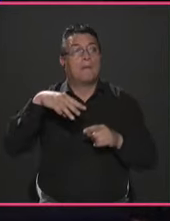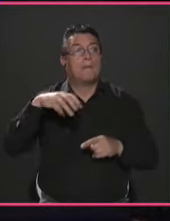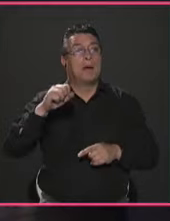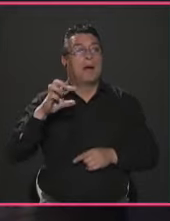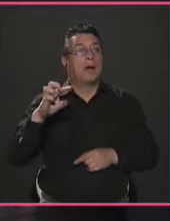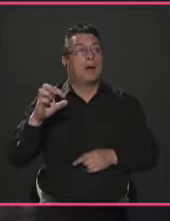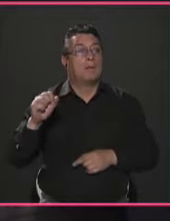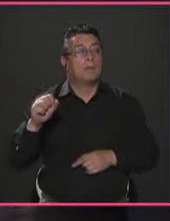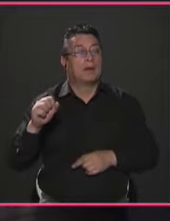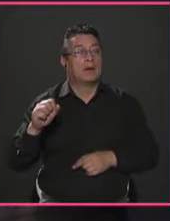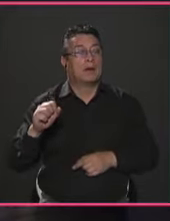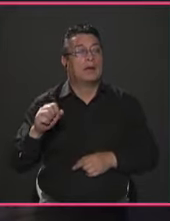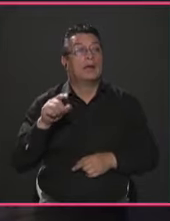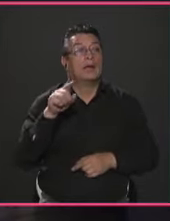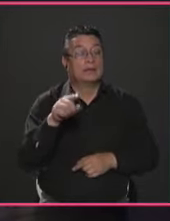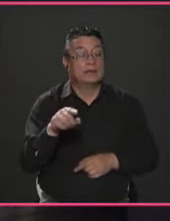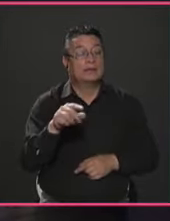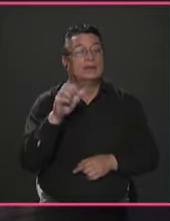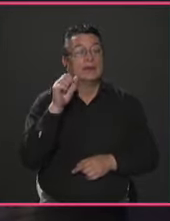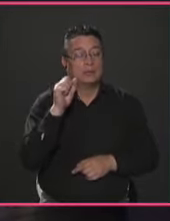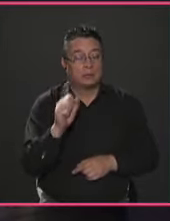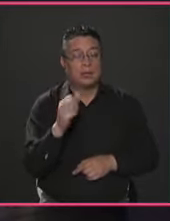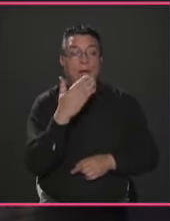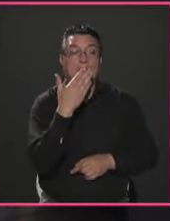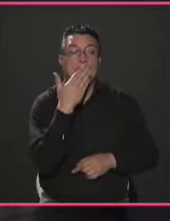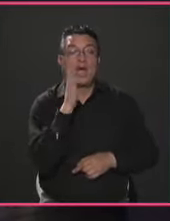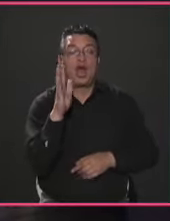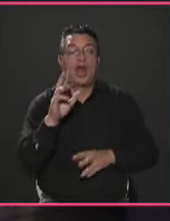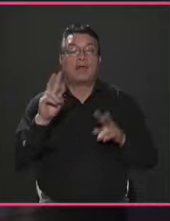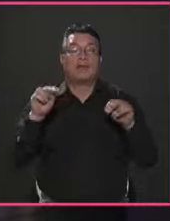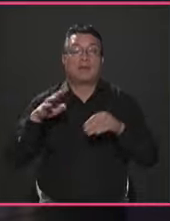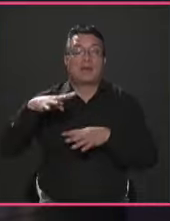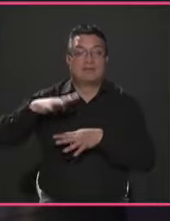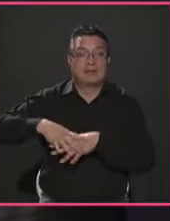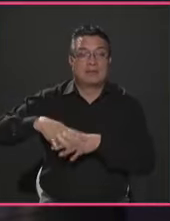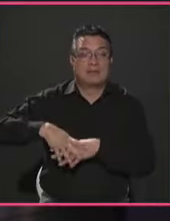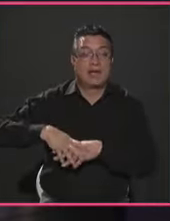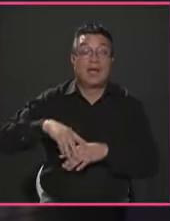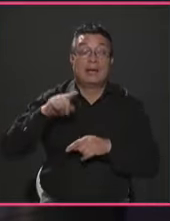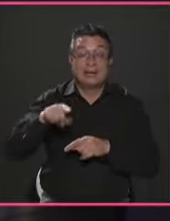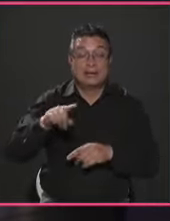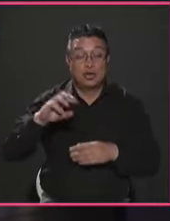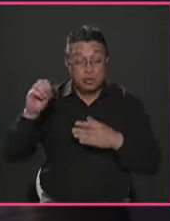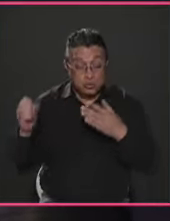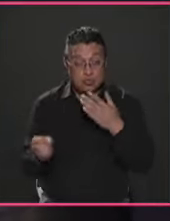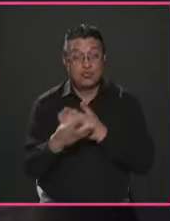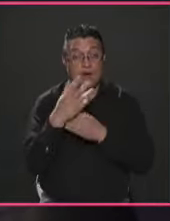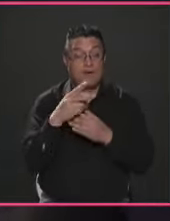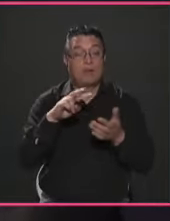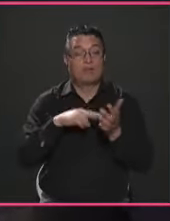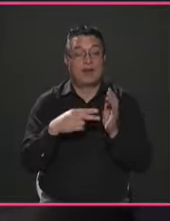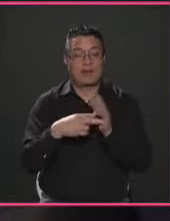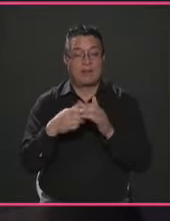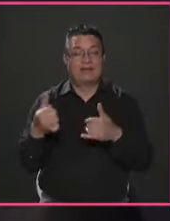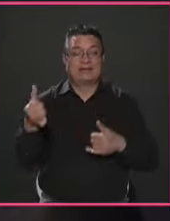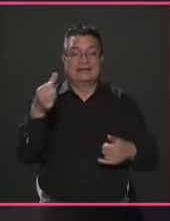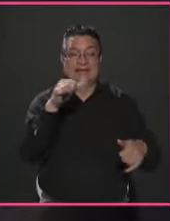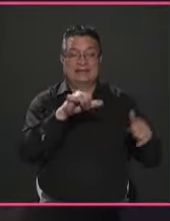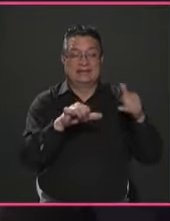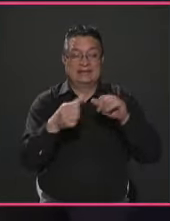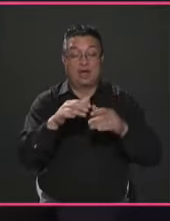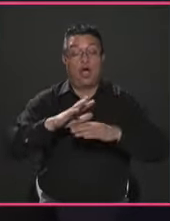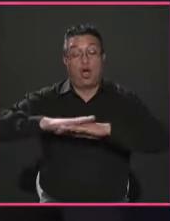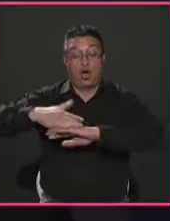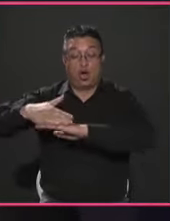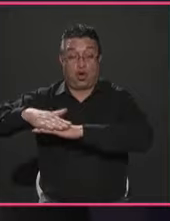delap y va a mejorar matemáticamente entonces Este es un nuevo problema de la ciencia de computación